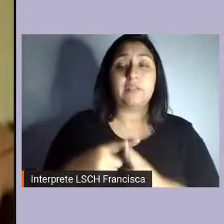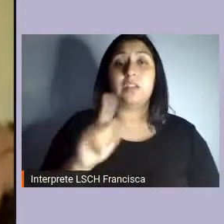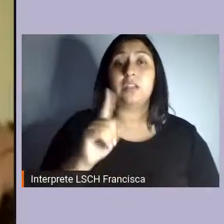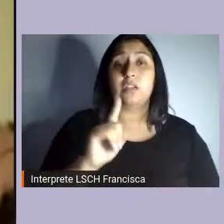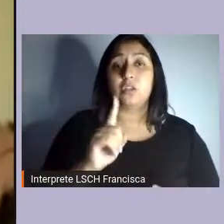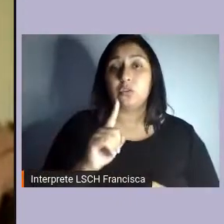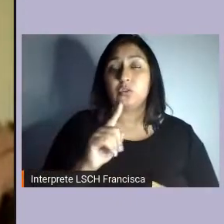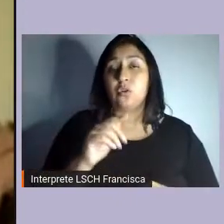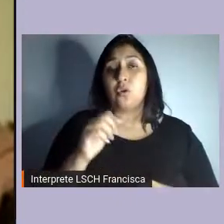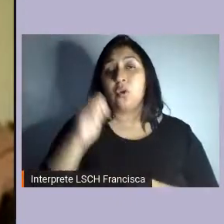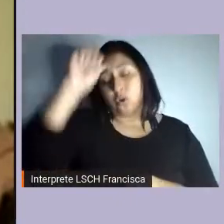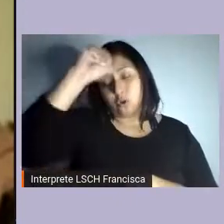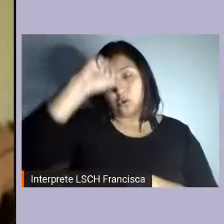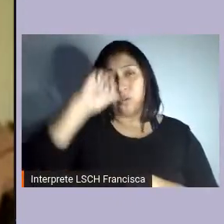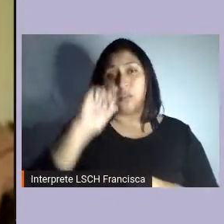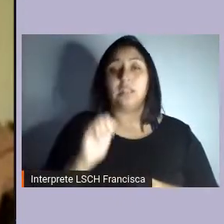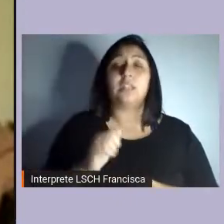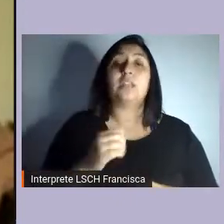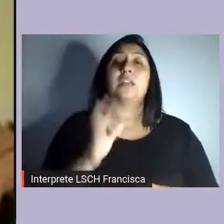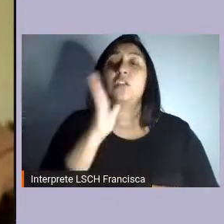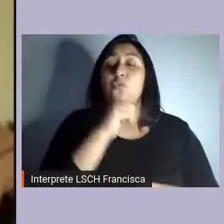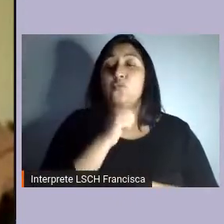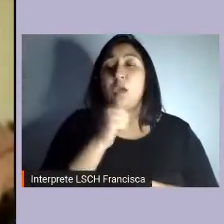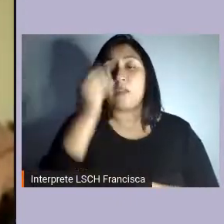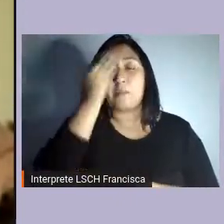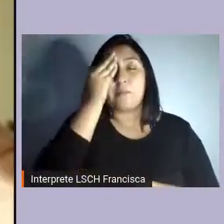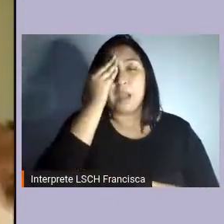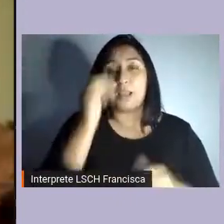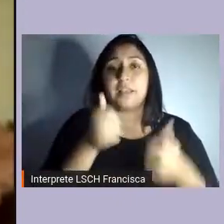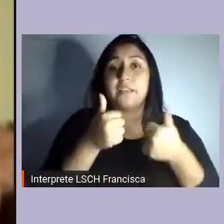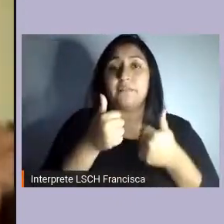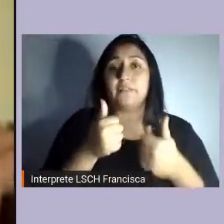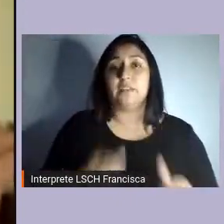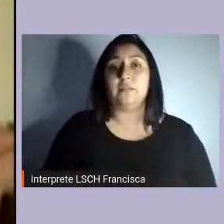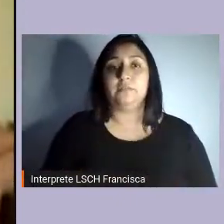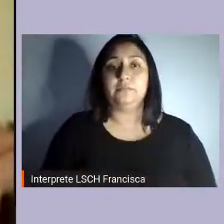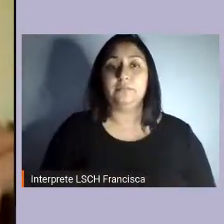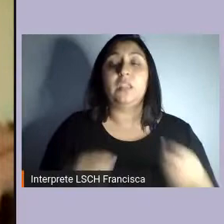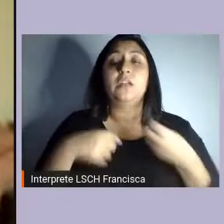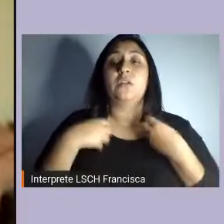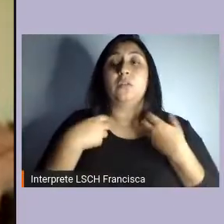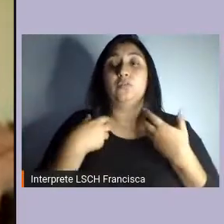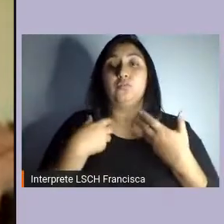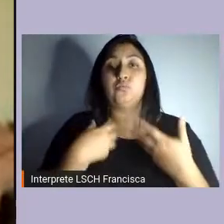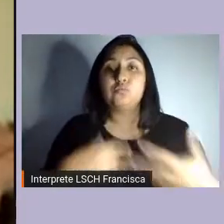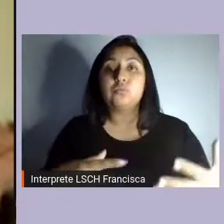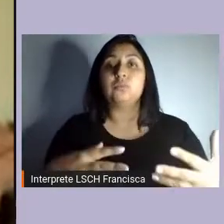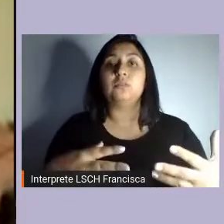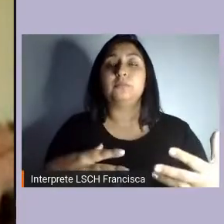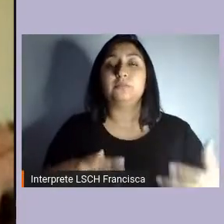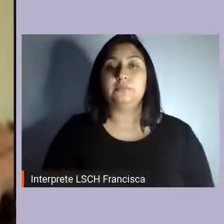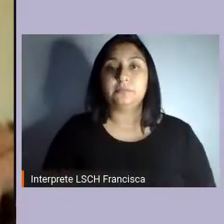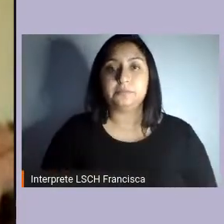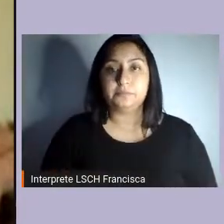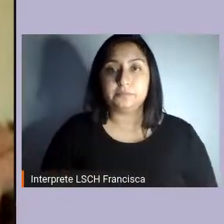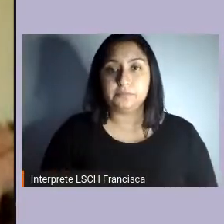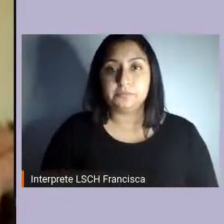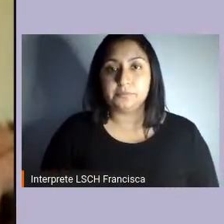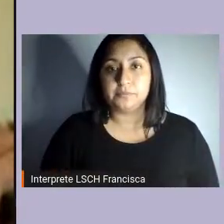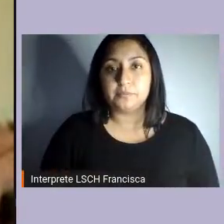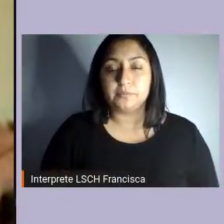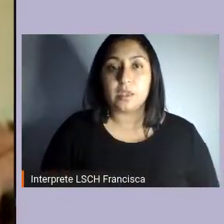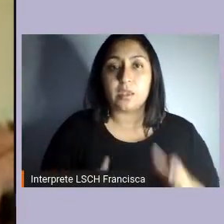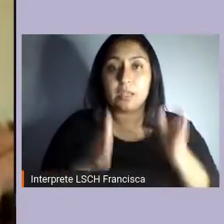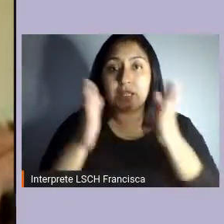mal que por bien no venga, dice la decisión, los chicos hicieron ¡guau! Y eso es porque en esa parte